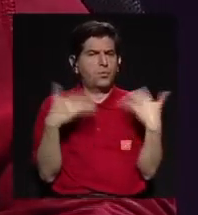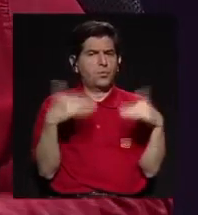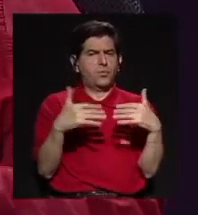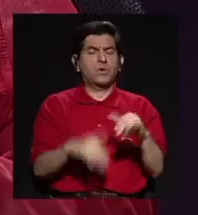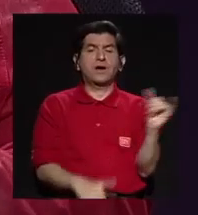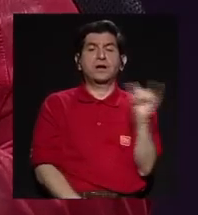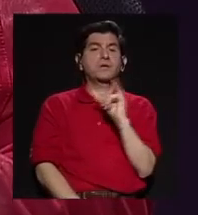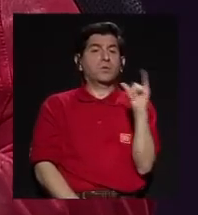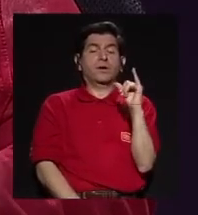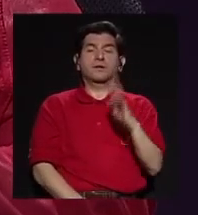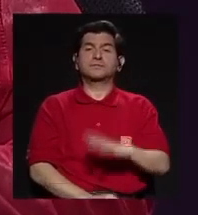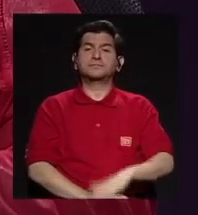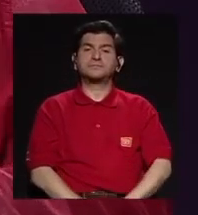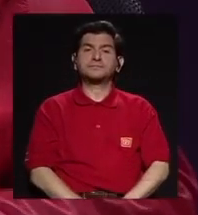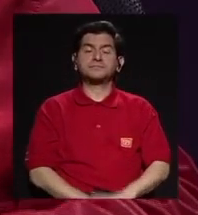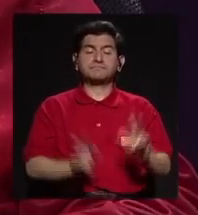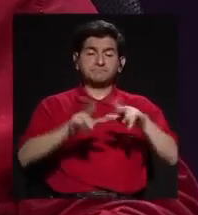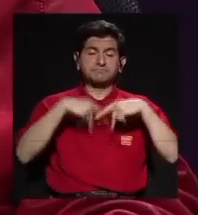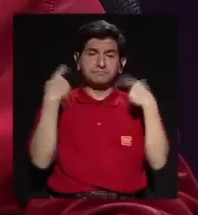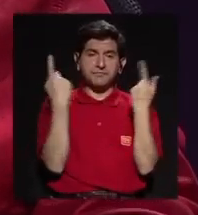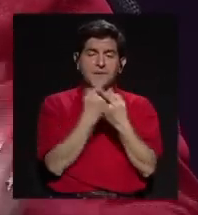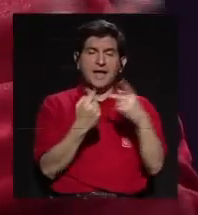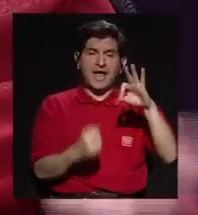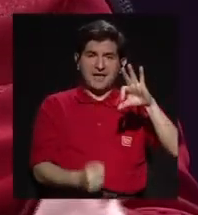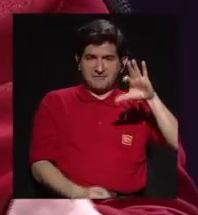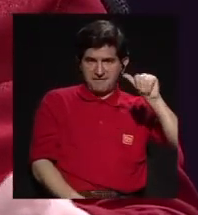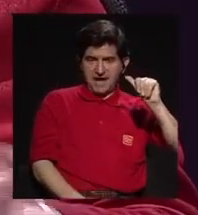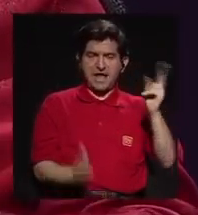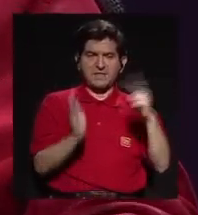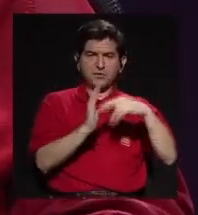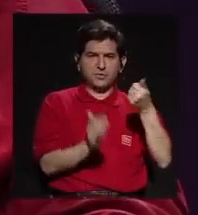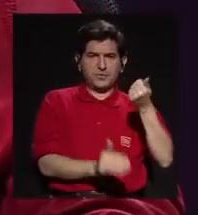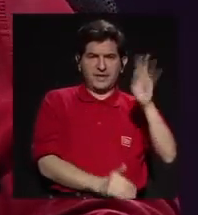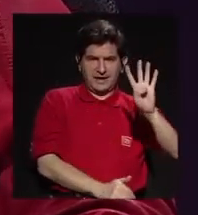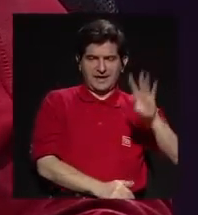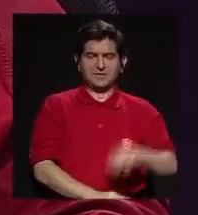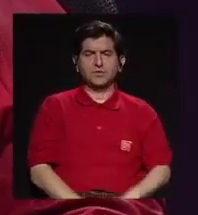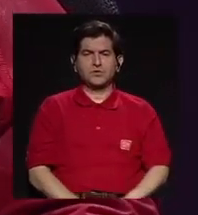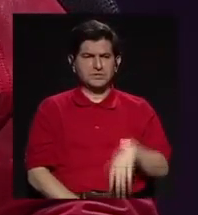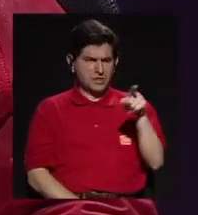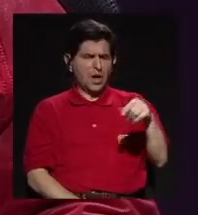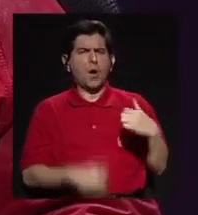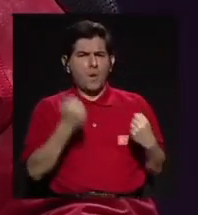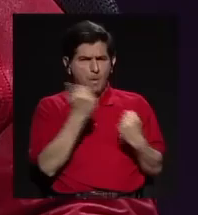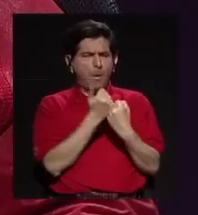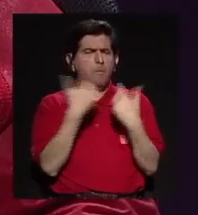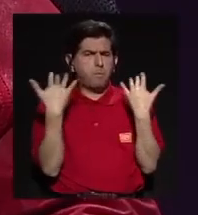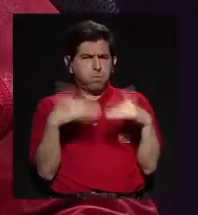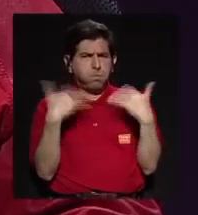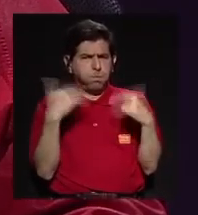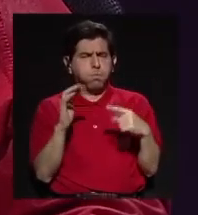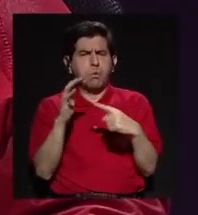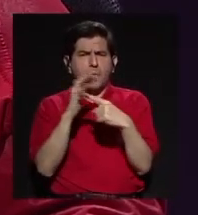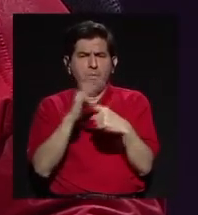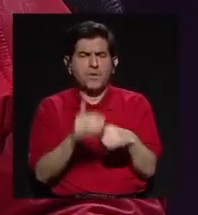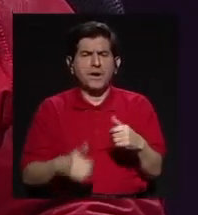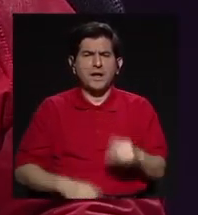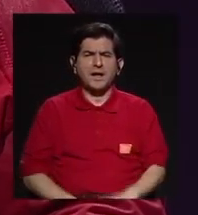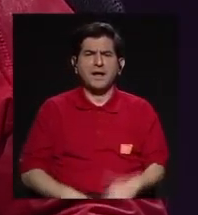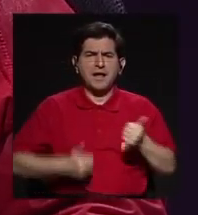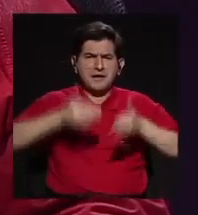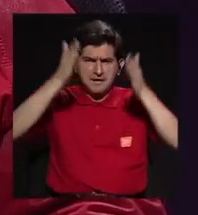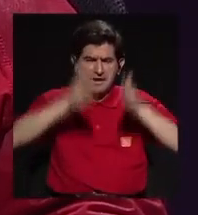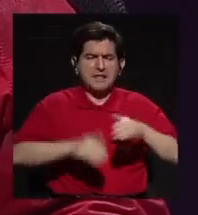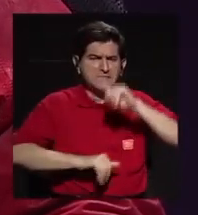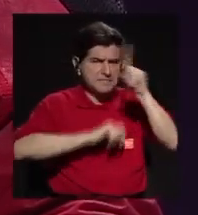De igual manera, el partido Frente Amplio en el 2014 recibe un gran apoyo popular, aparece su candidato en